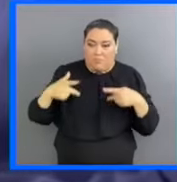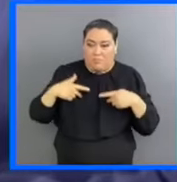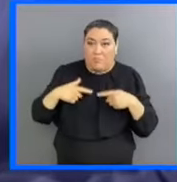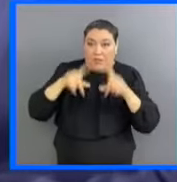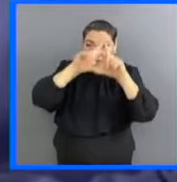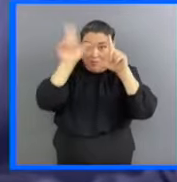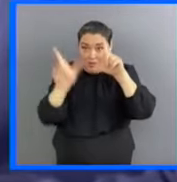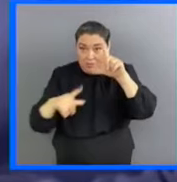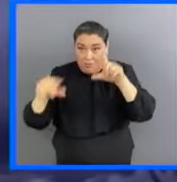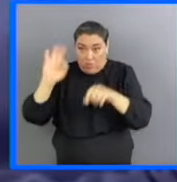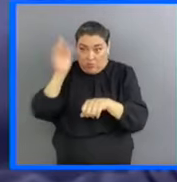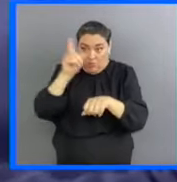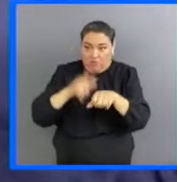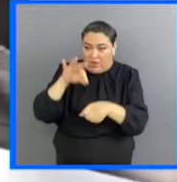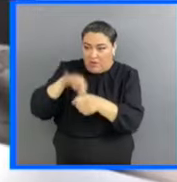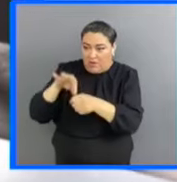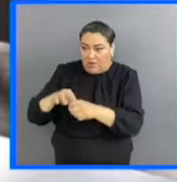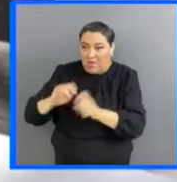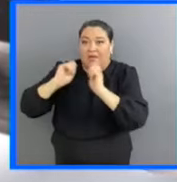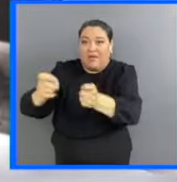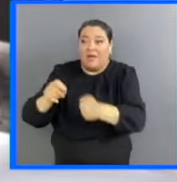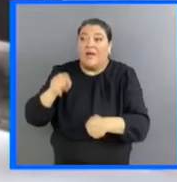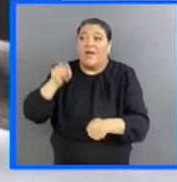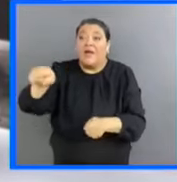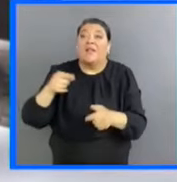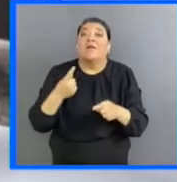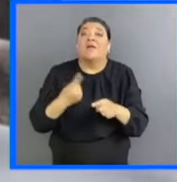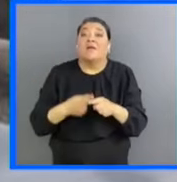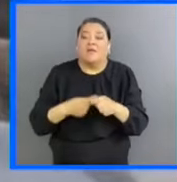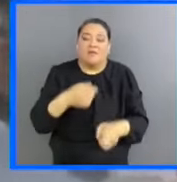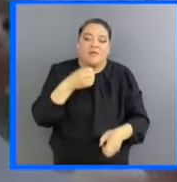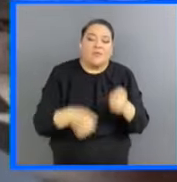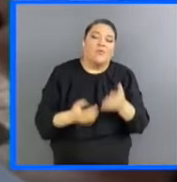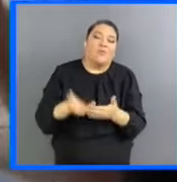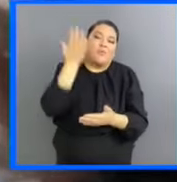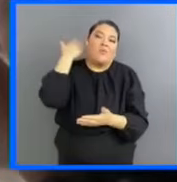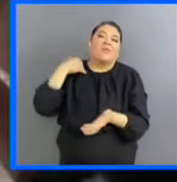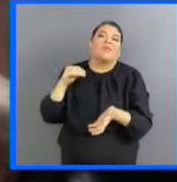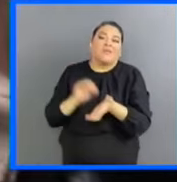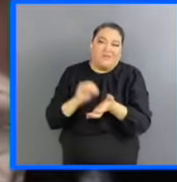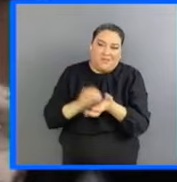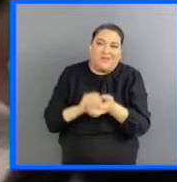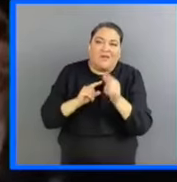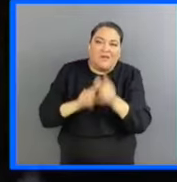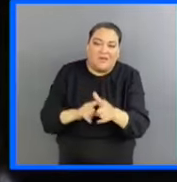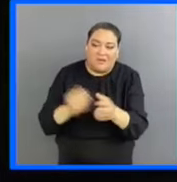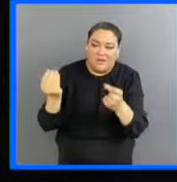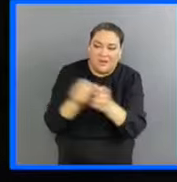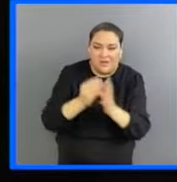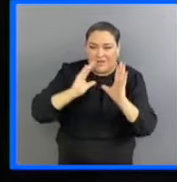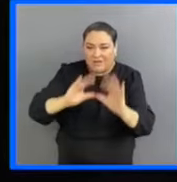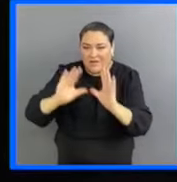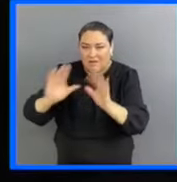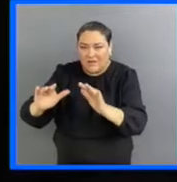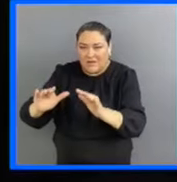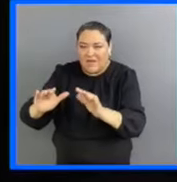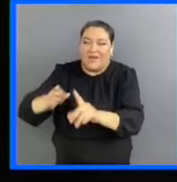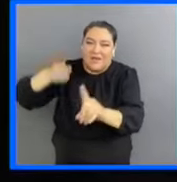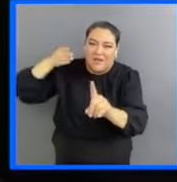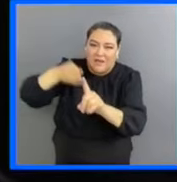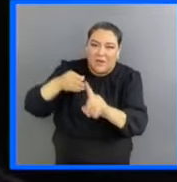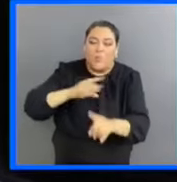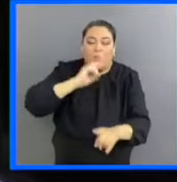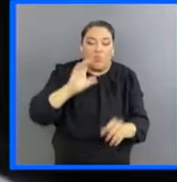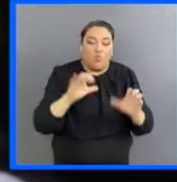han tenido una vinculación con la función judicial, por lo que el esfuerzo de capacitación debe centrarse en el